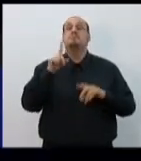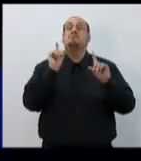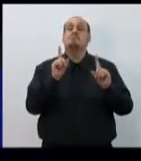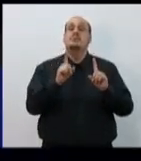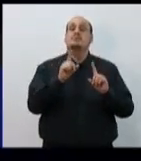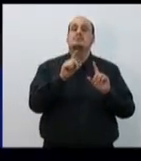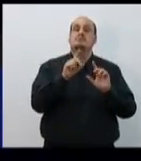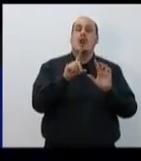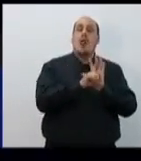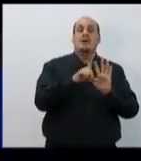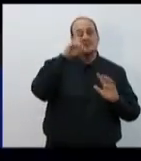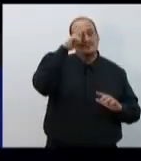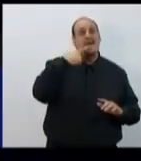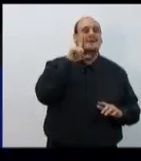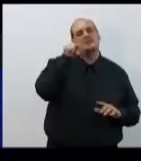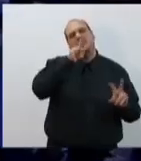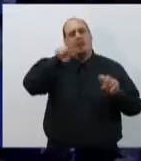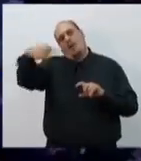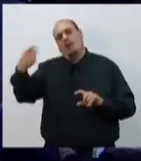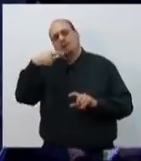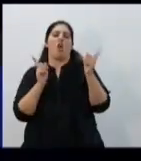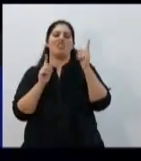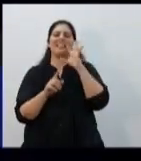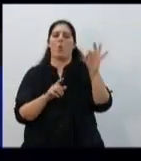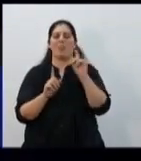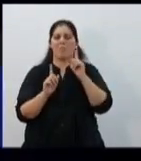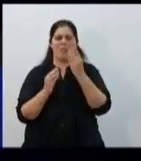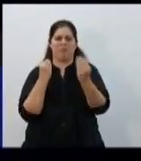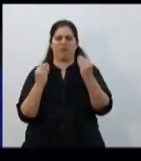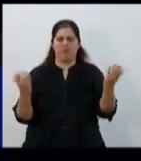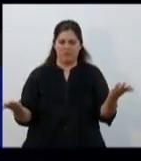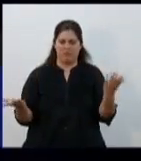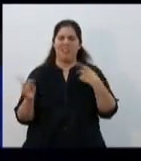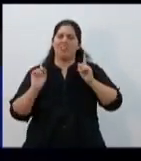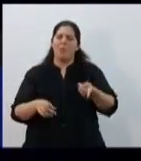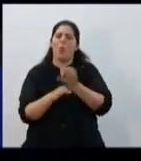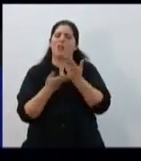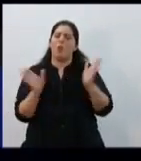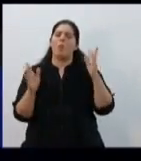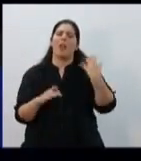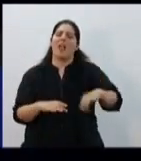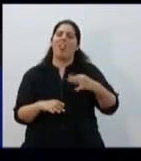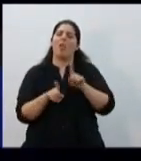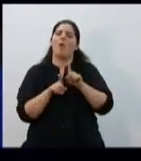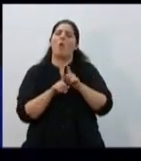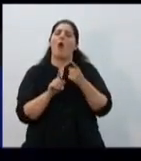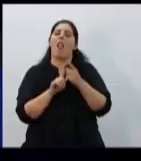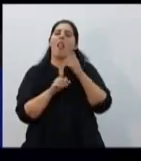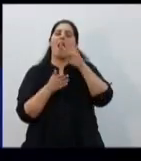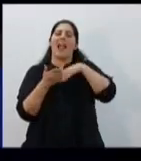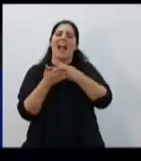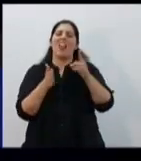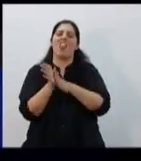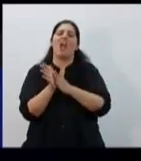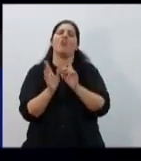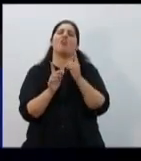plantear en el otro plano. Muy bien. Gracias. Debemos llevar también la educación pública a un calendario no